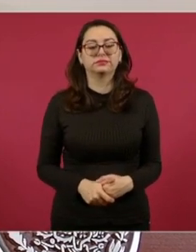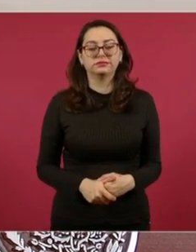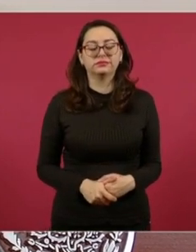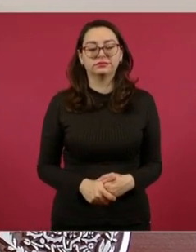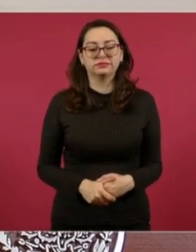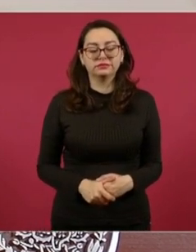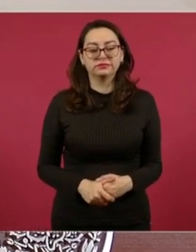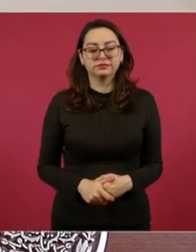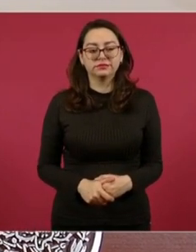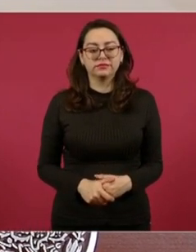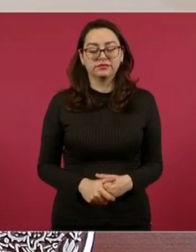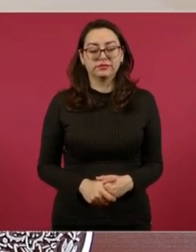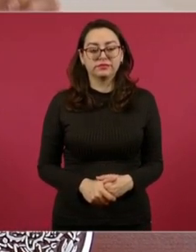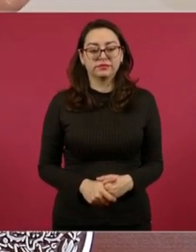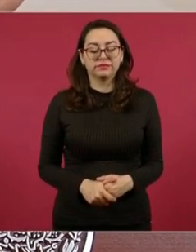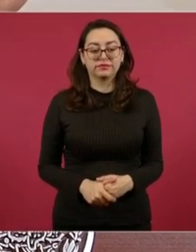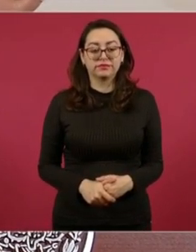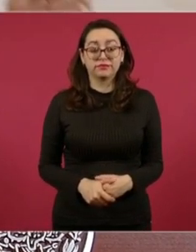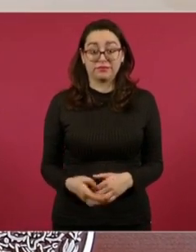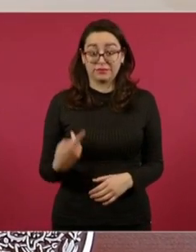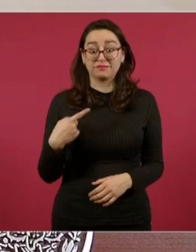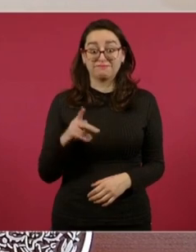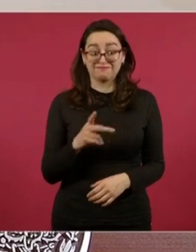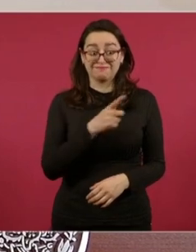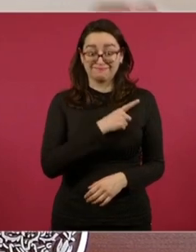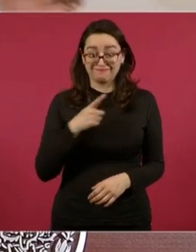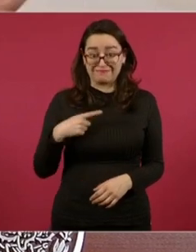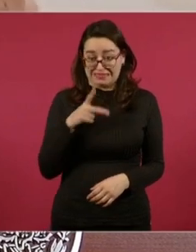Y pero hay que